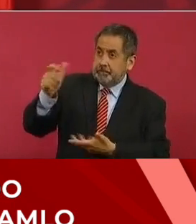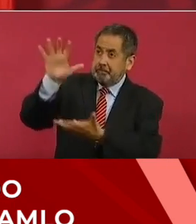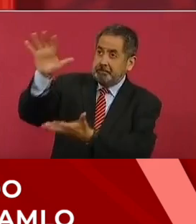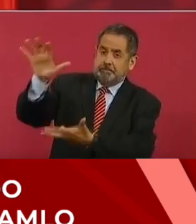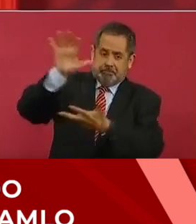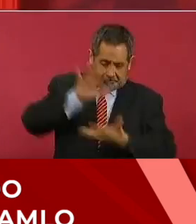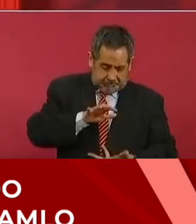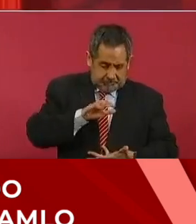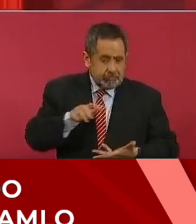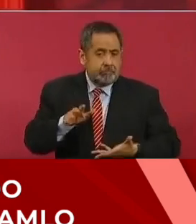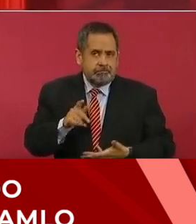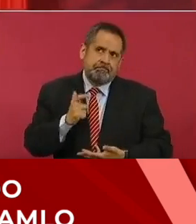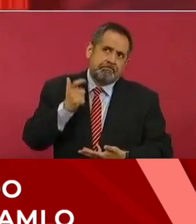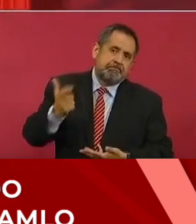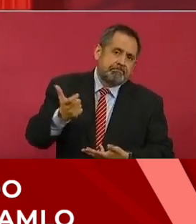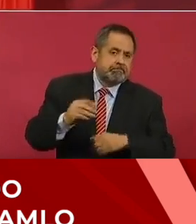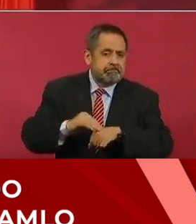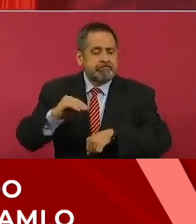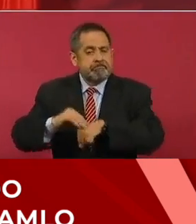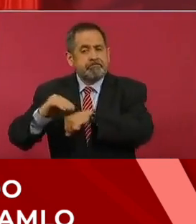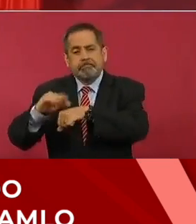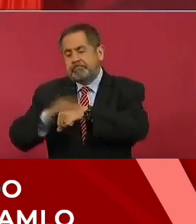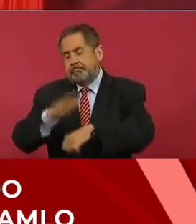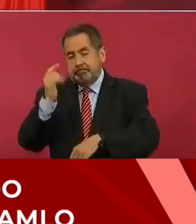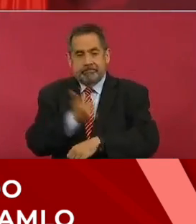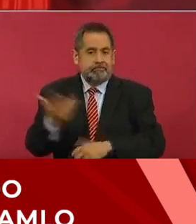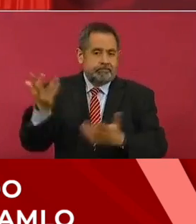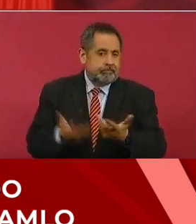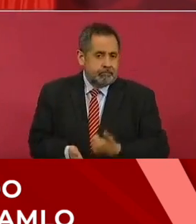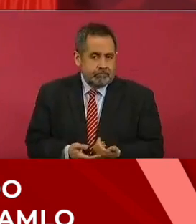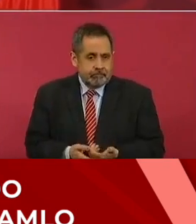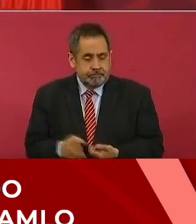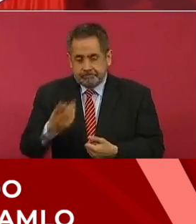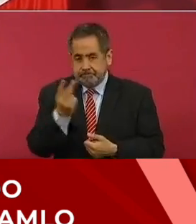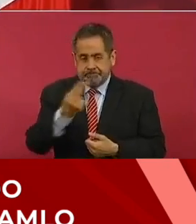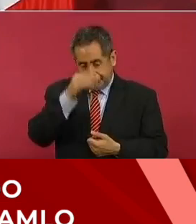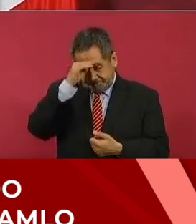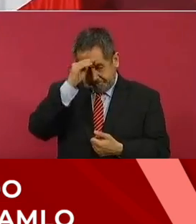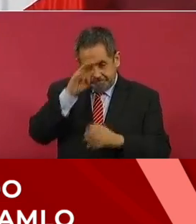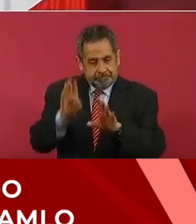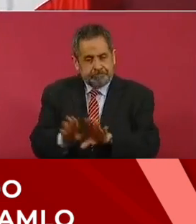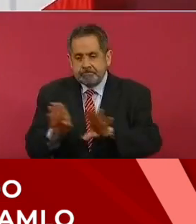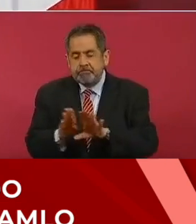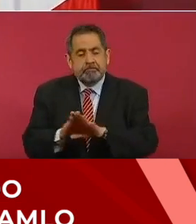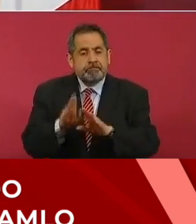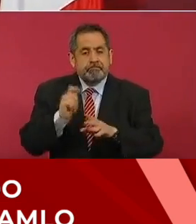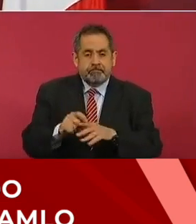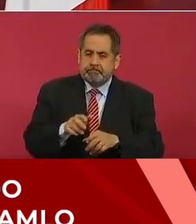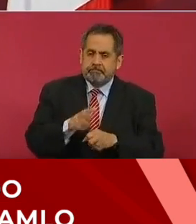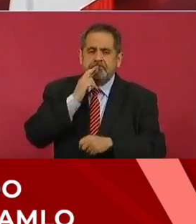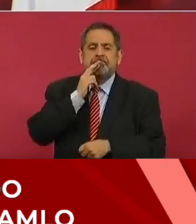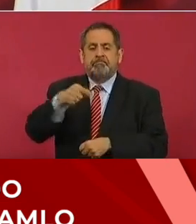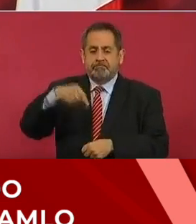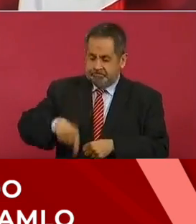está teniendo mucho incremento. Entonces, tenemos que buscar la autosuficiencia. Es